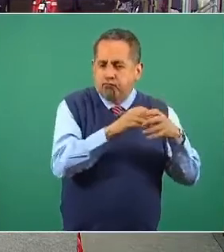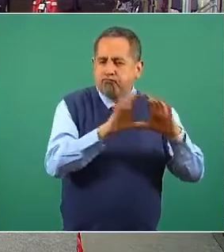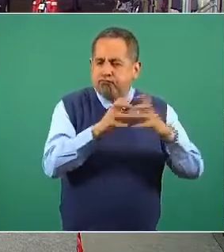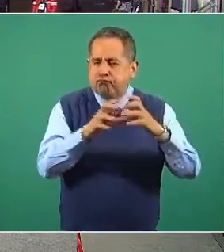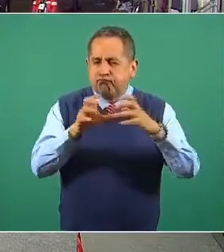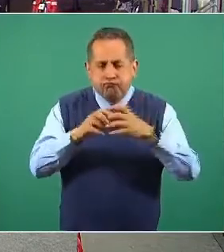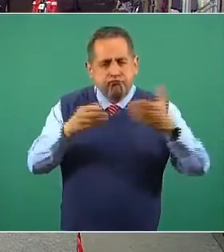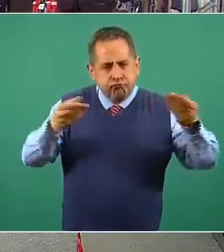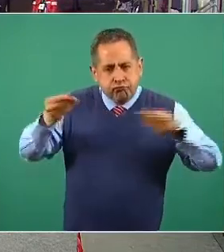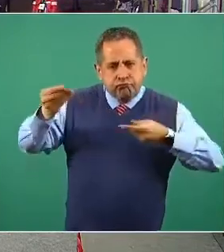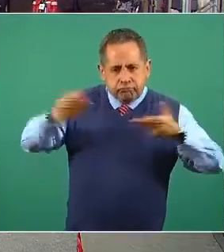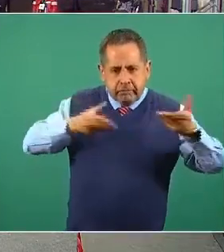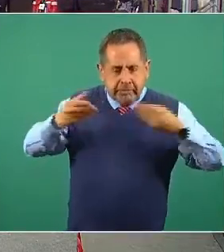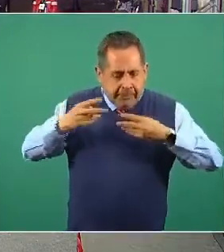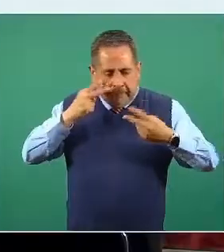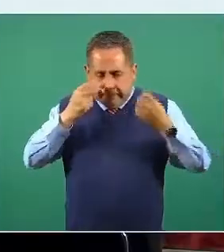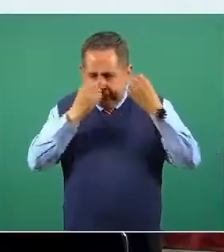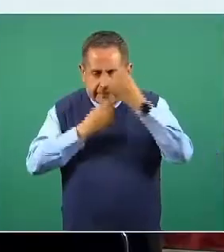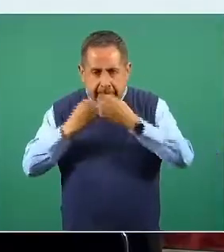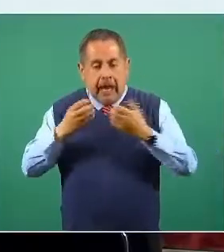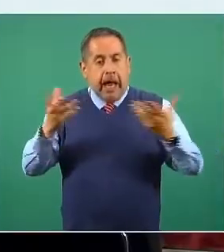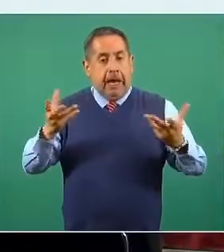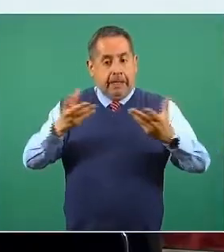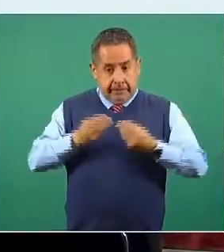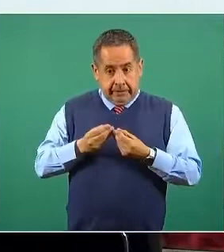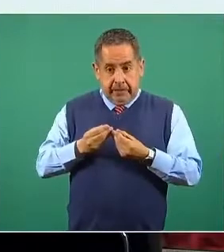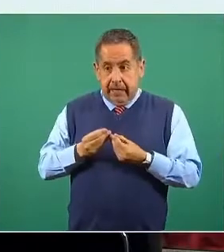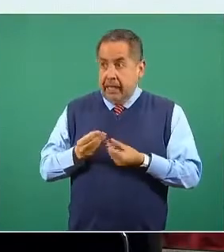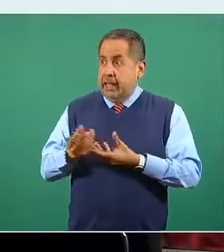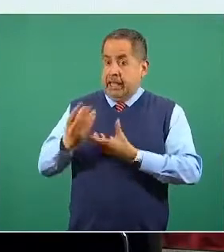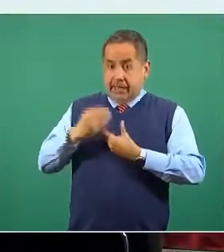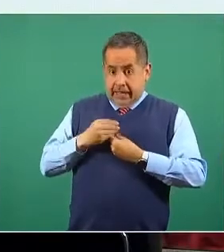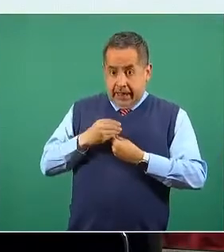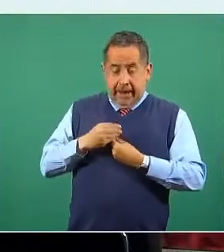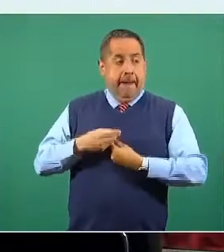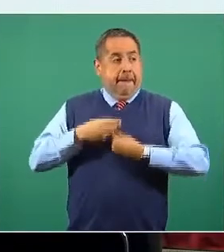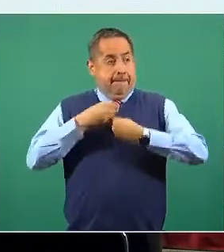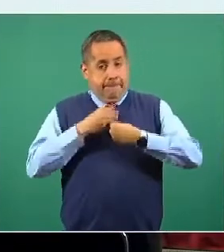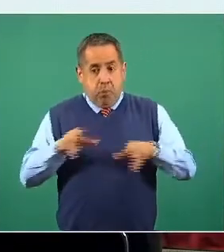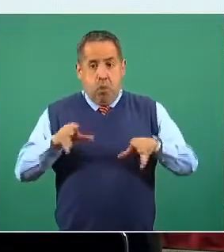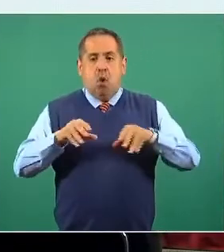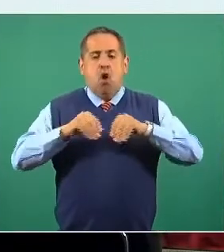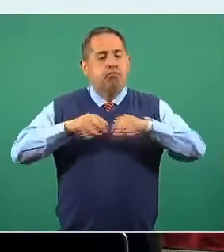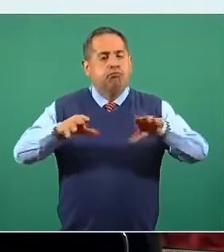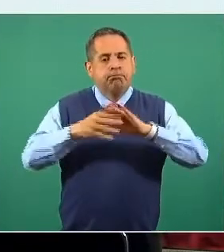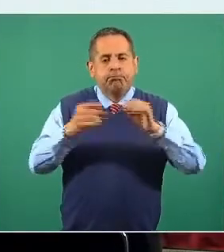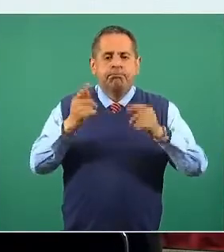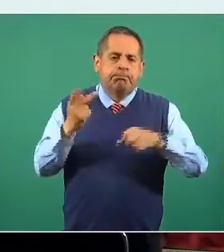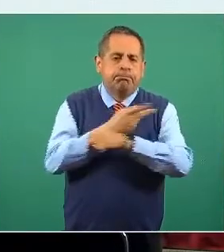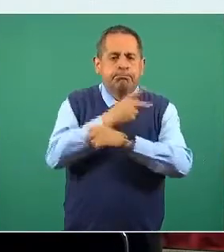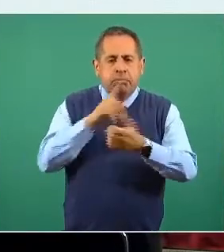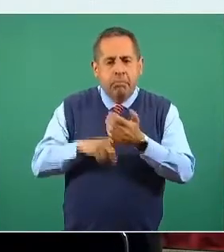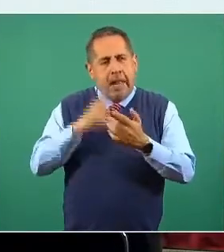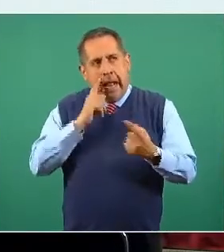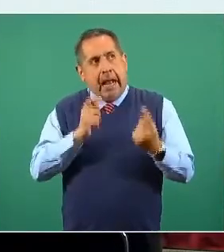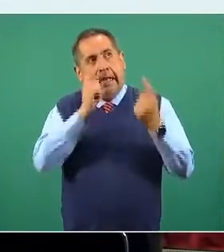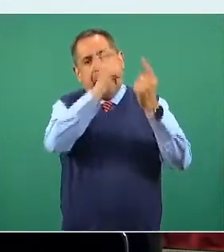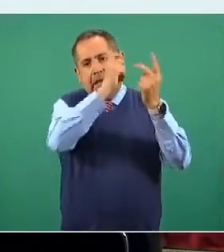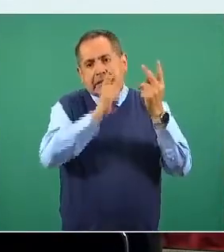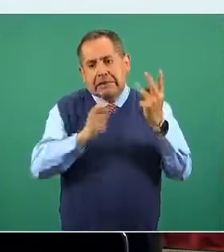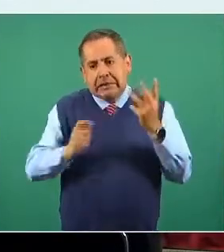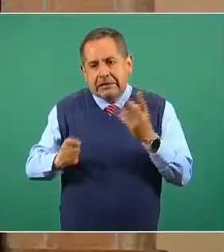salud, precisamente con poder identificar, atender y en su momento dar seguimiento a todas las personas que